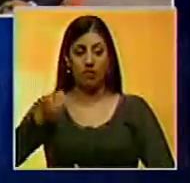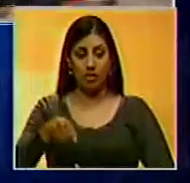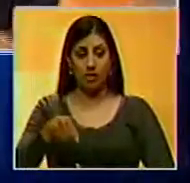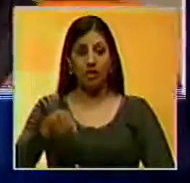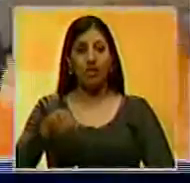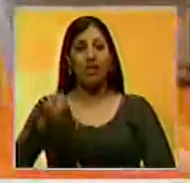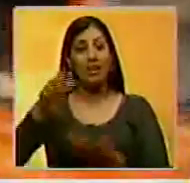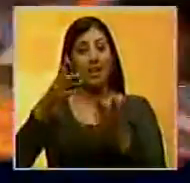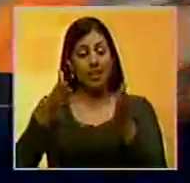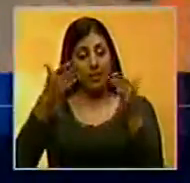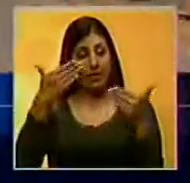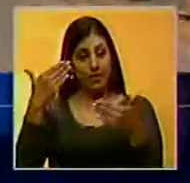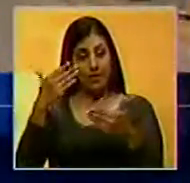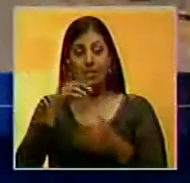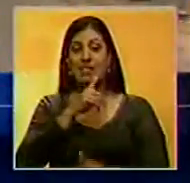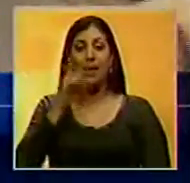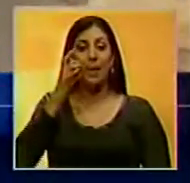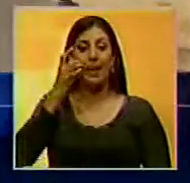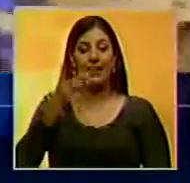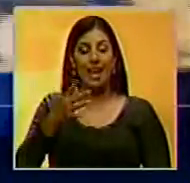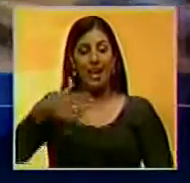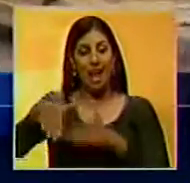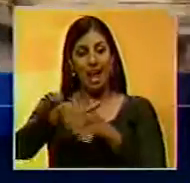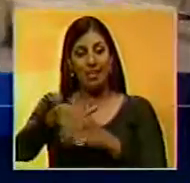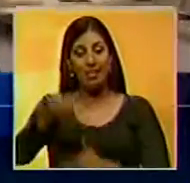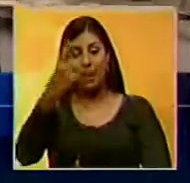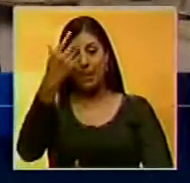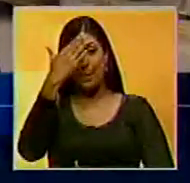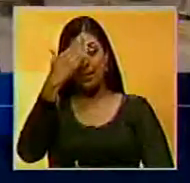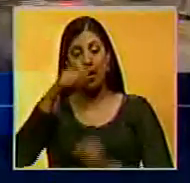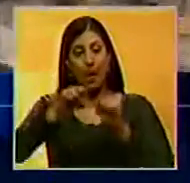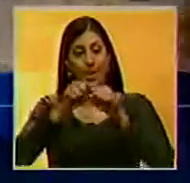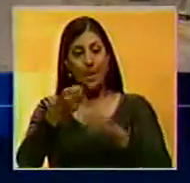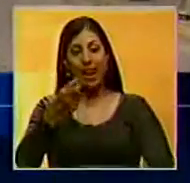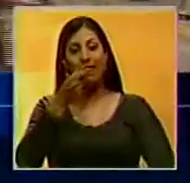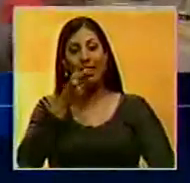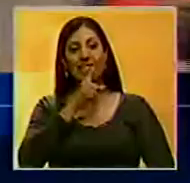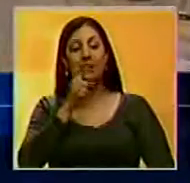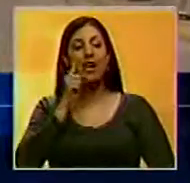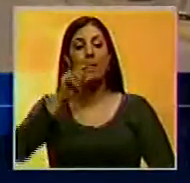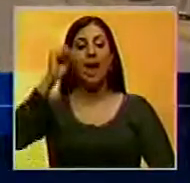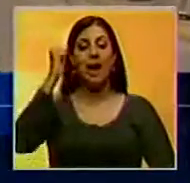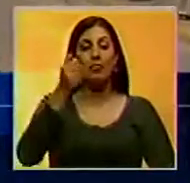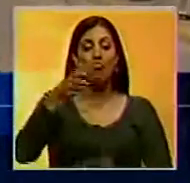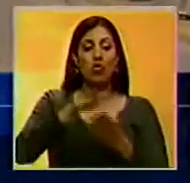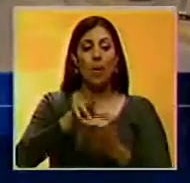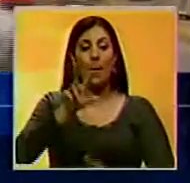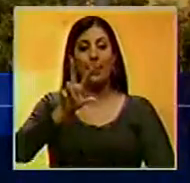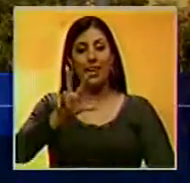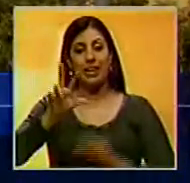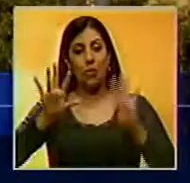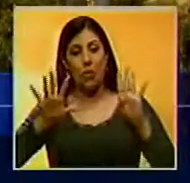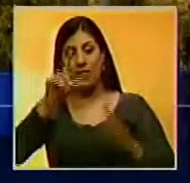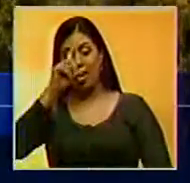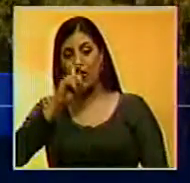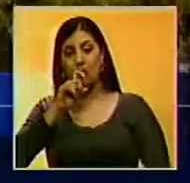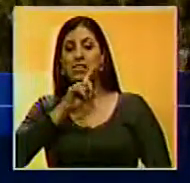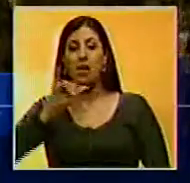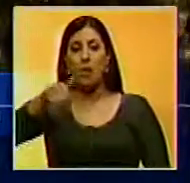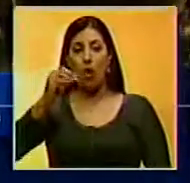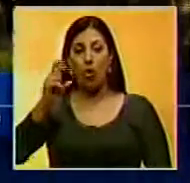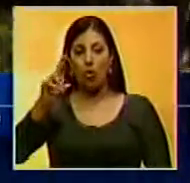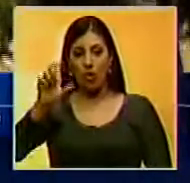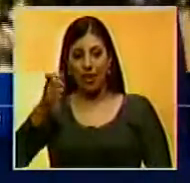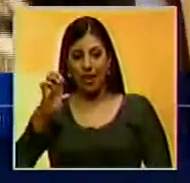la Residencias Italia de la avenida principal de Palo Verde ocurrió el crimen de Jorge Rengifo, de 39 años.